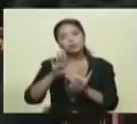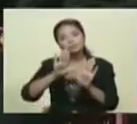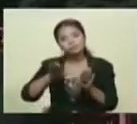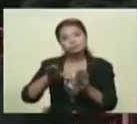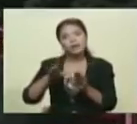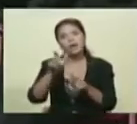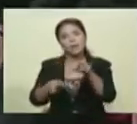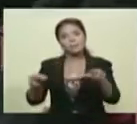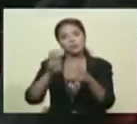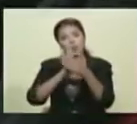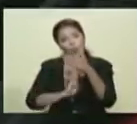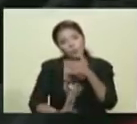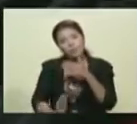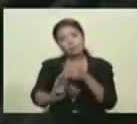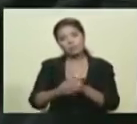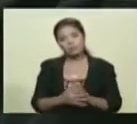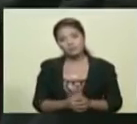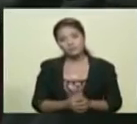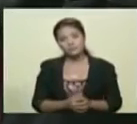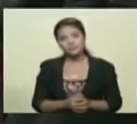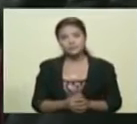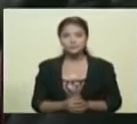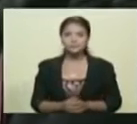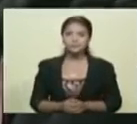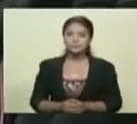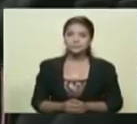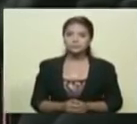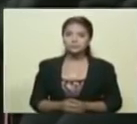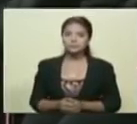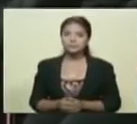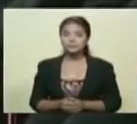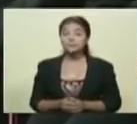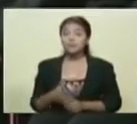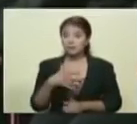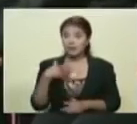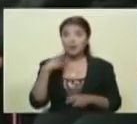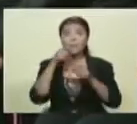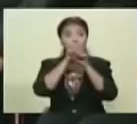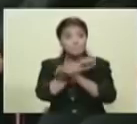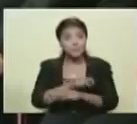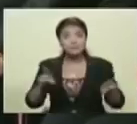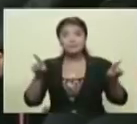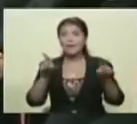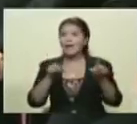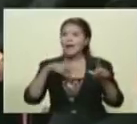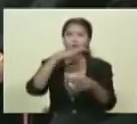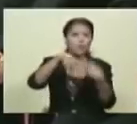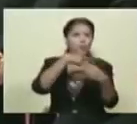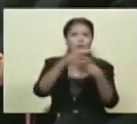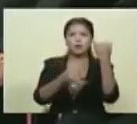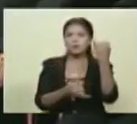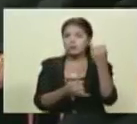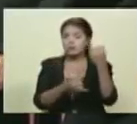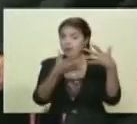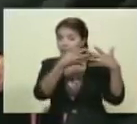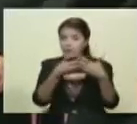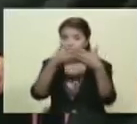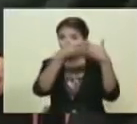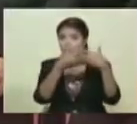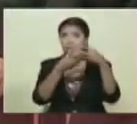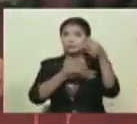humildes. ¿Pudiera entonces, señor presidente, dirigirse a la izquierda estadounidense para abordar estos temas